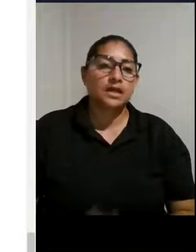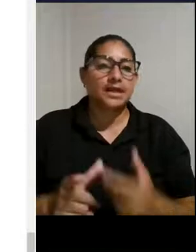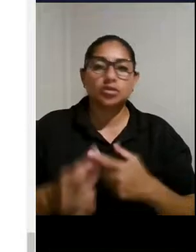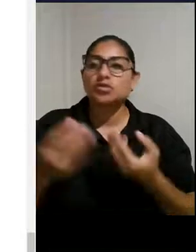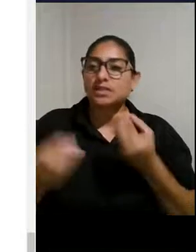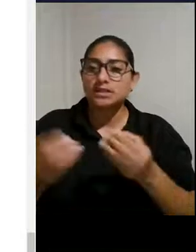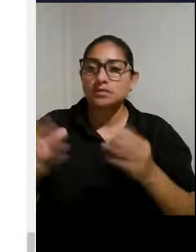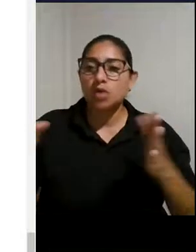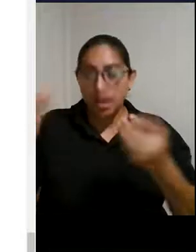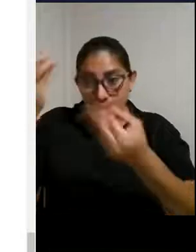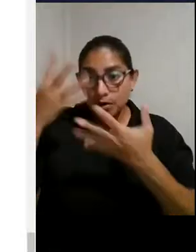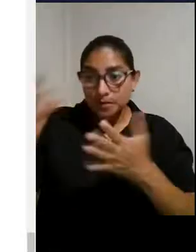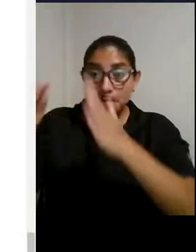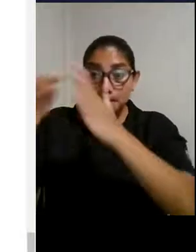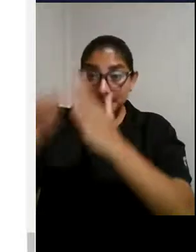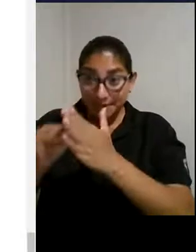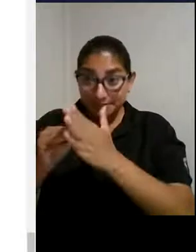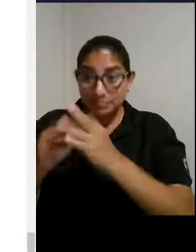fue